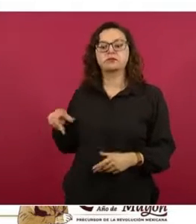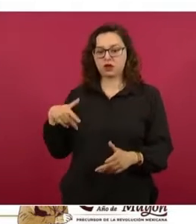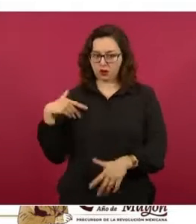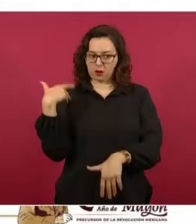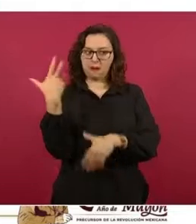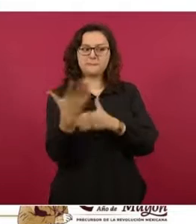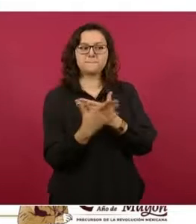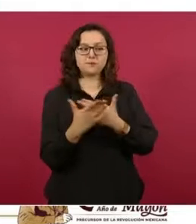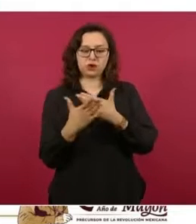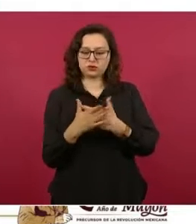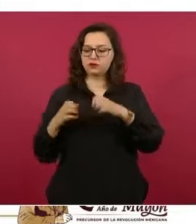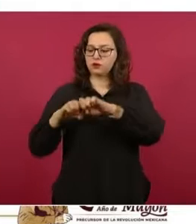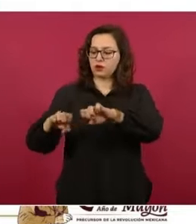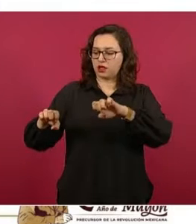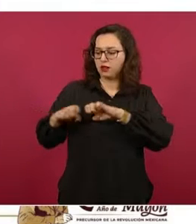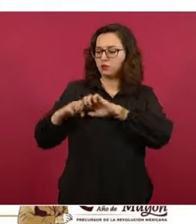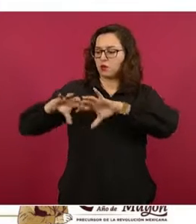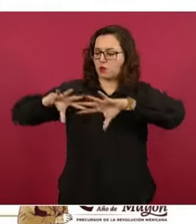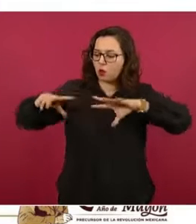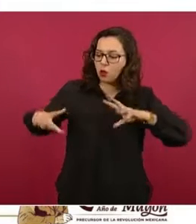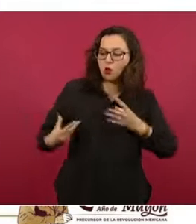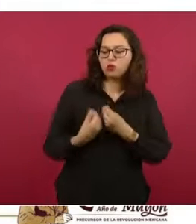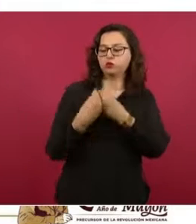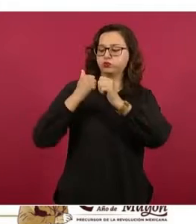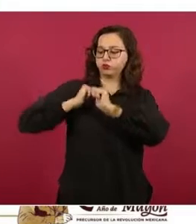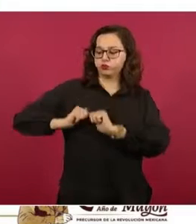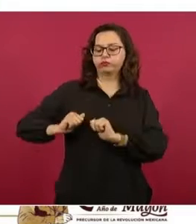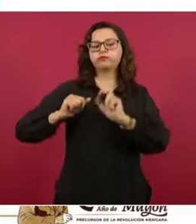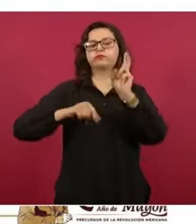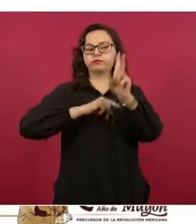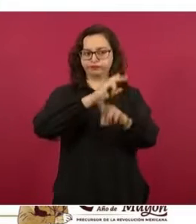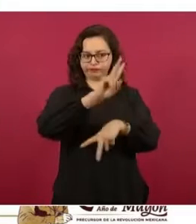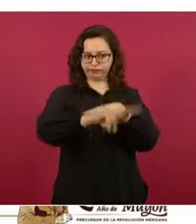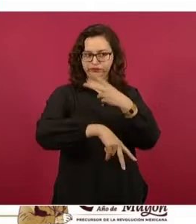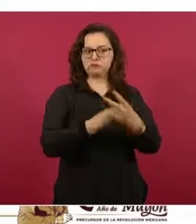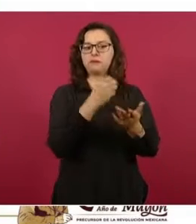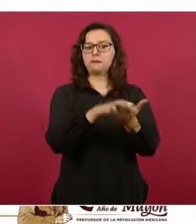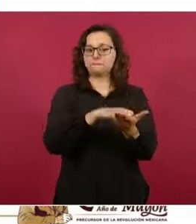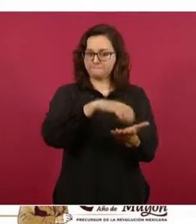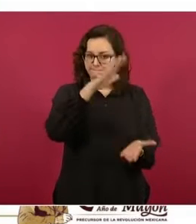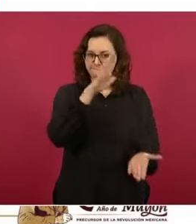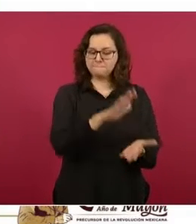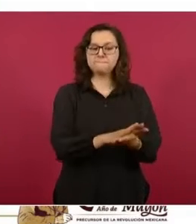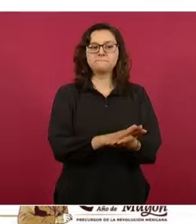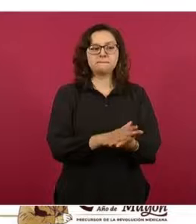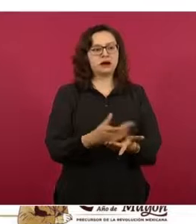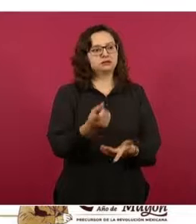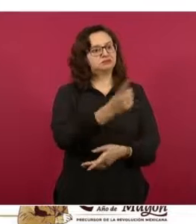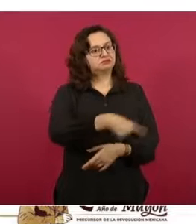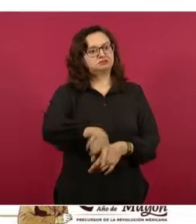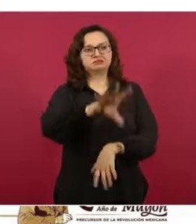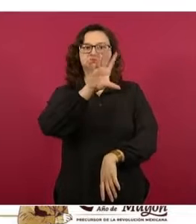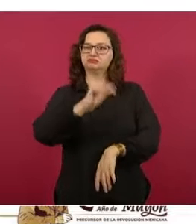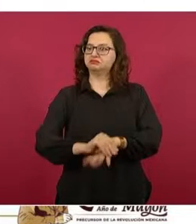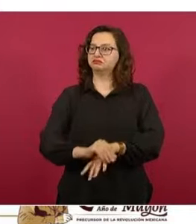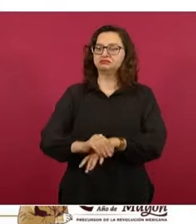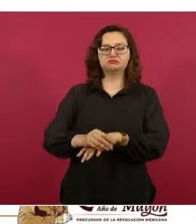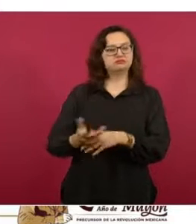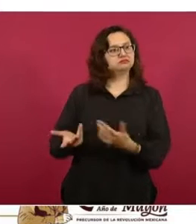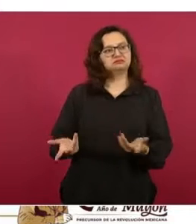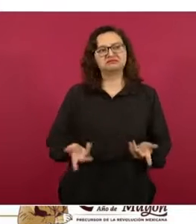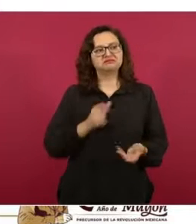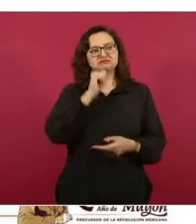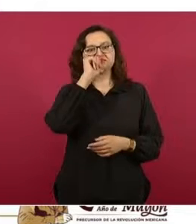Nacional y la Profeco, estaremos regresando a estas dos gasolineras que no se dejaron verificar. Una es de